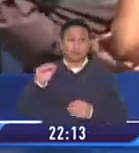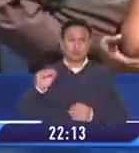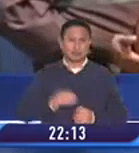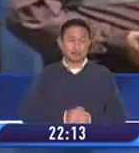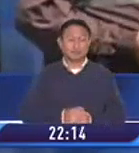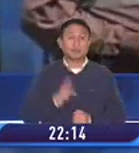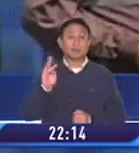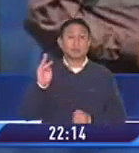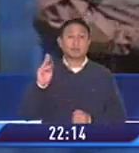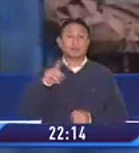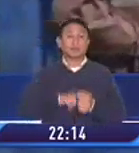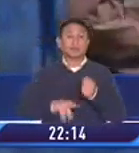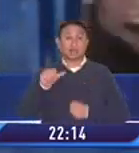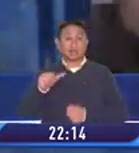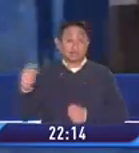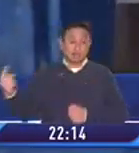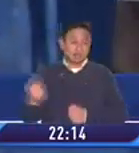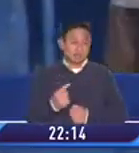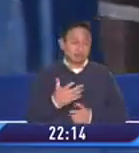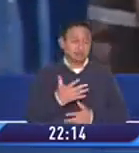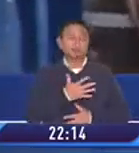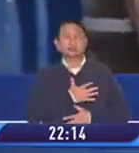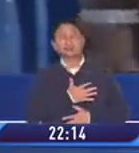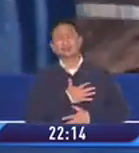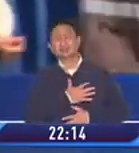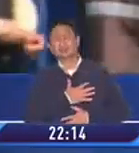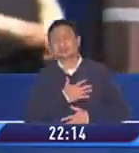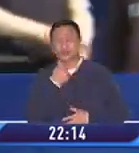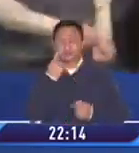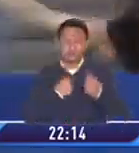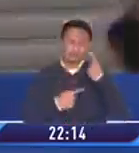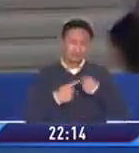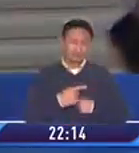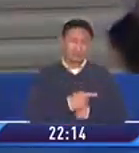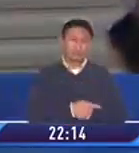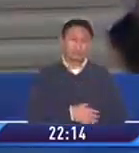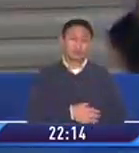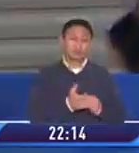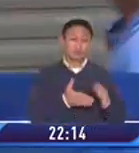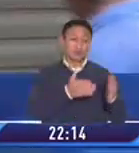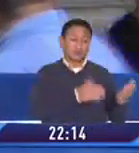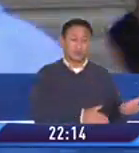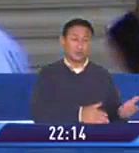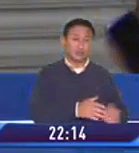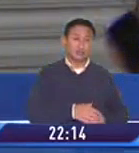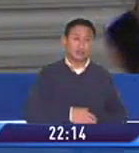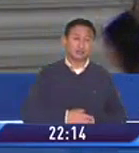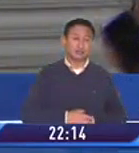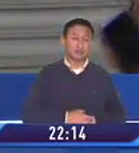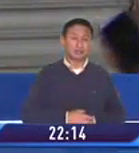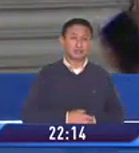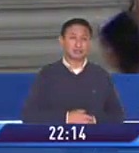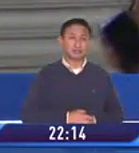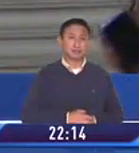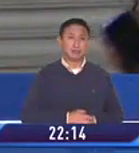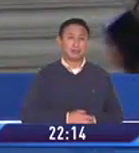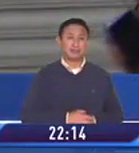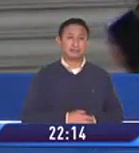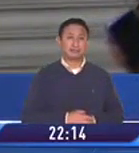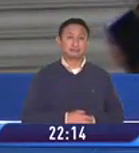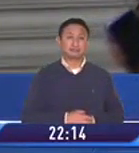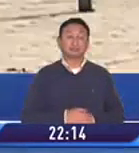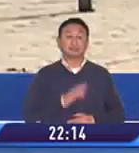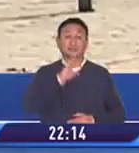Su esposa e hija se llenaron de dolor al observar el cadáver de su ser amado tendido en la calzada. Los